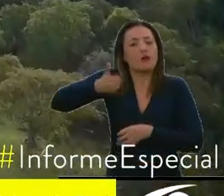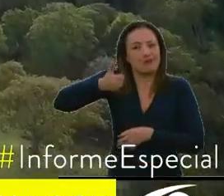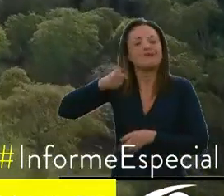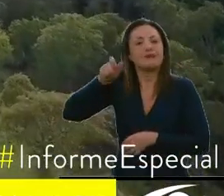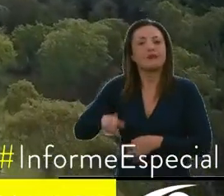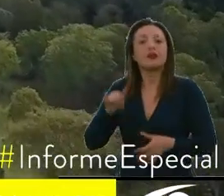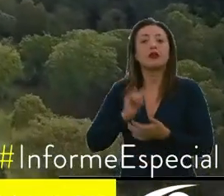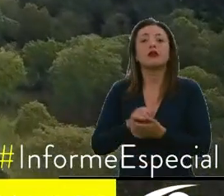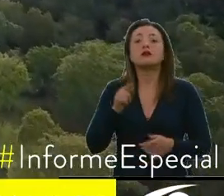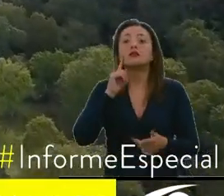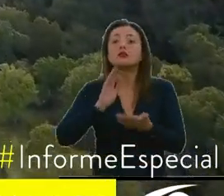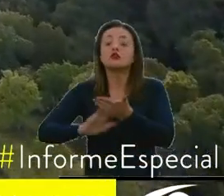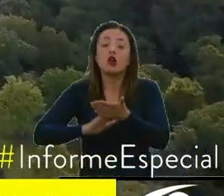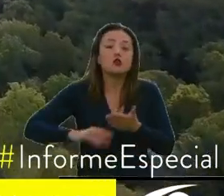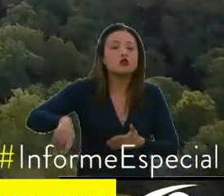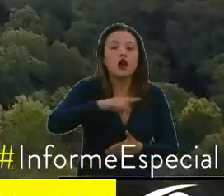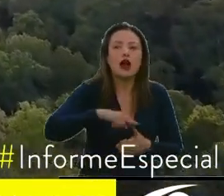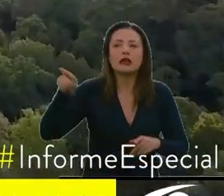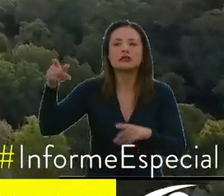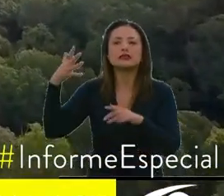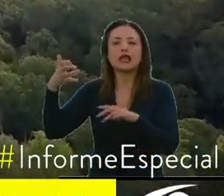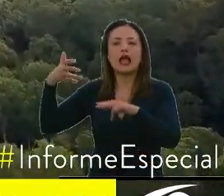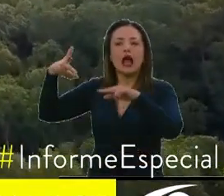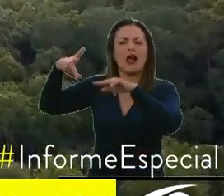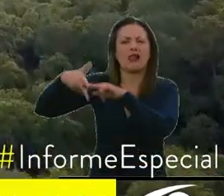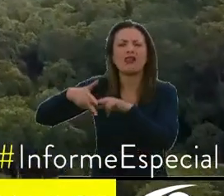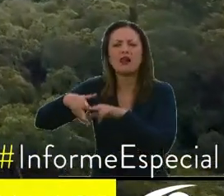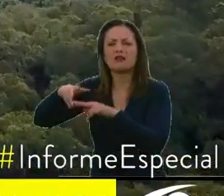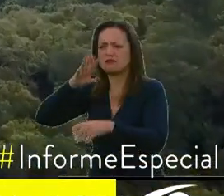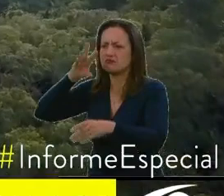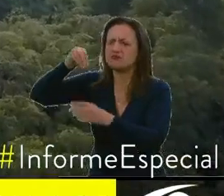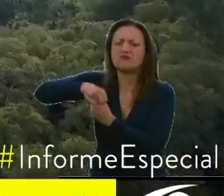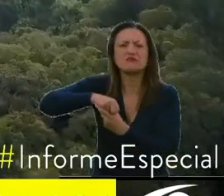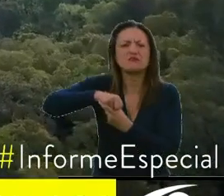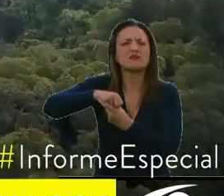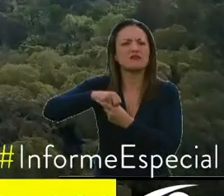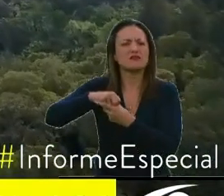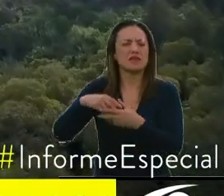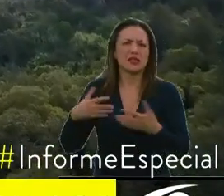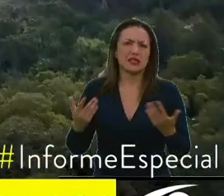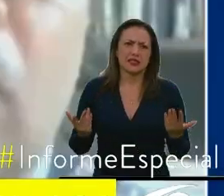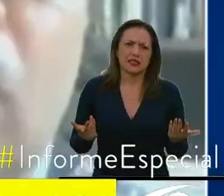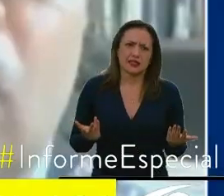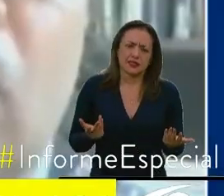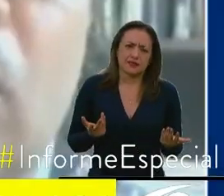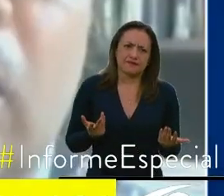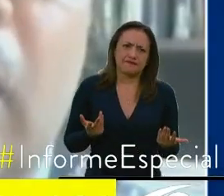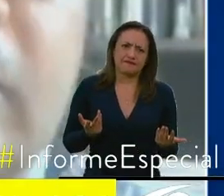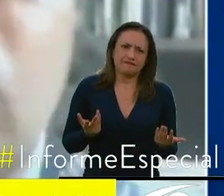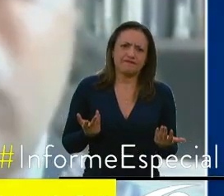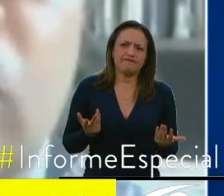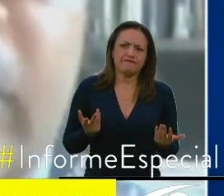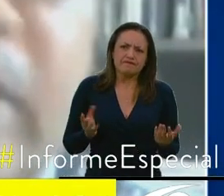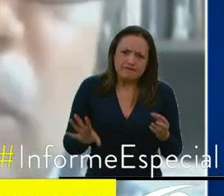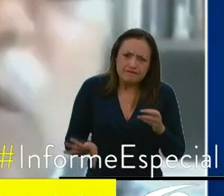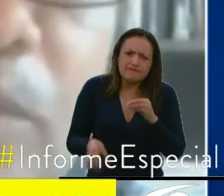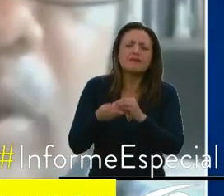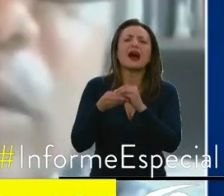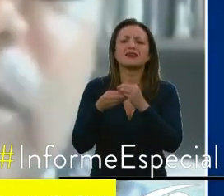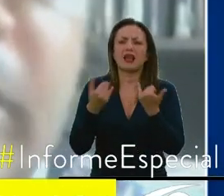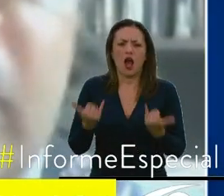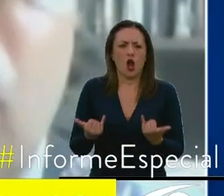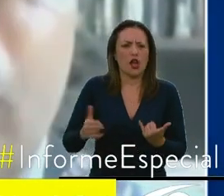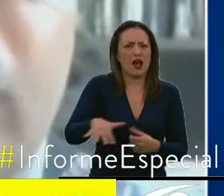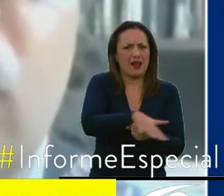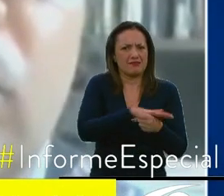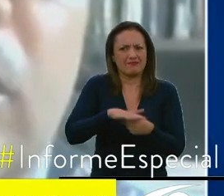pueblo Arhuaco, de interrumpir esos procesos y quizás eso, más la situación que estamos viviendo